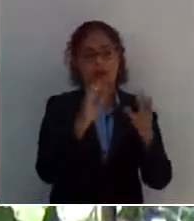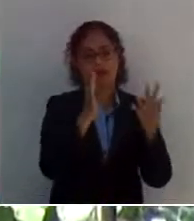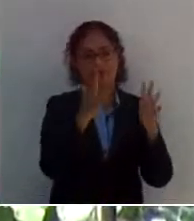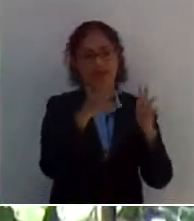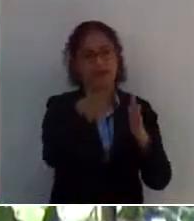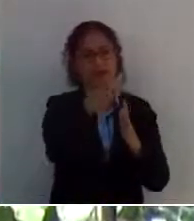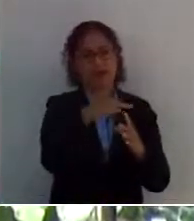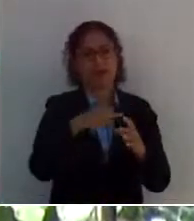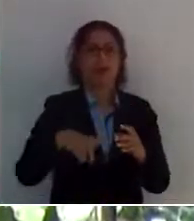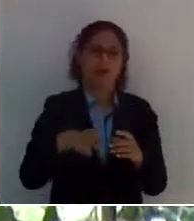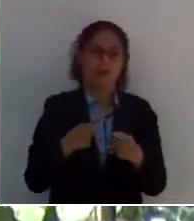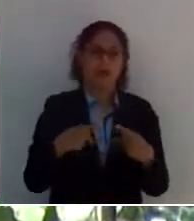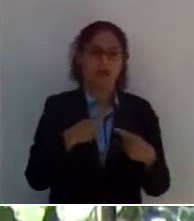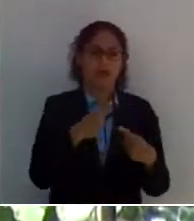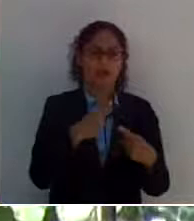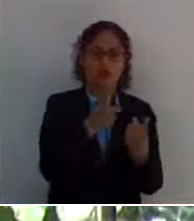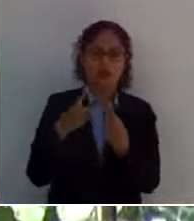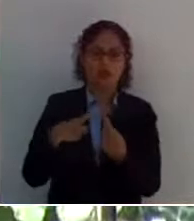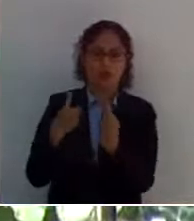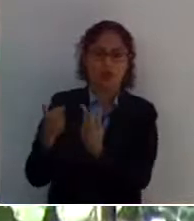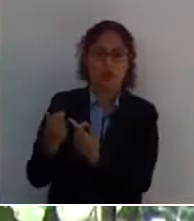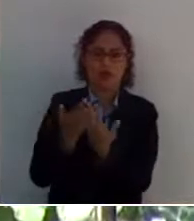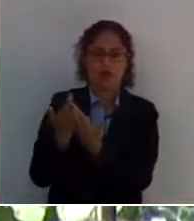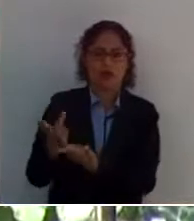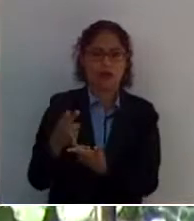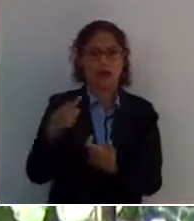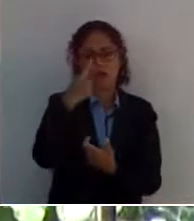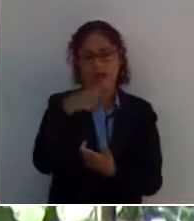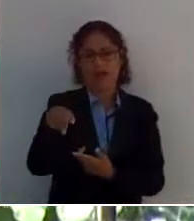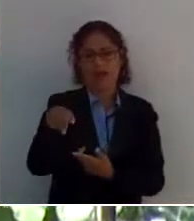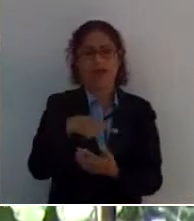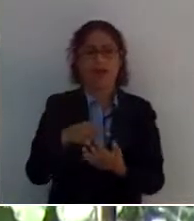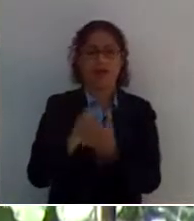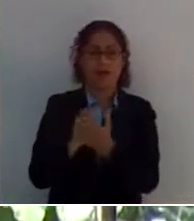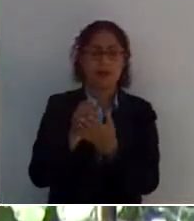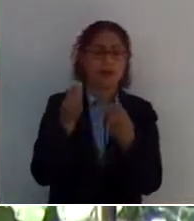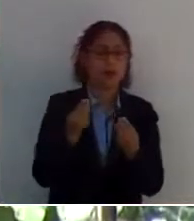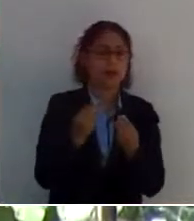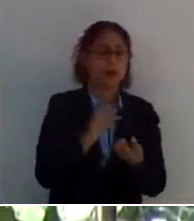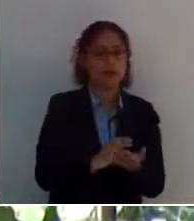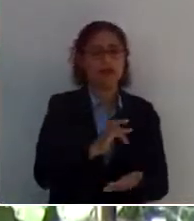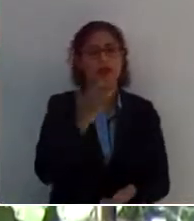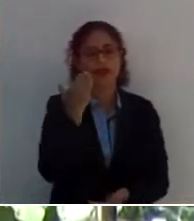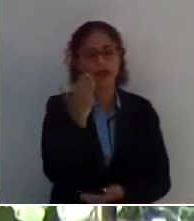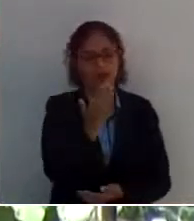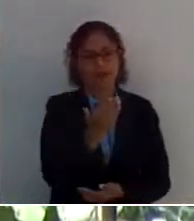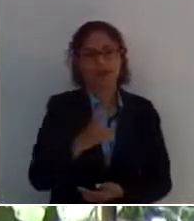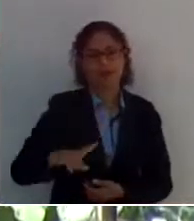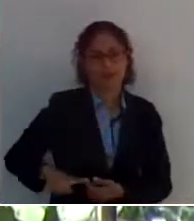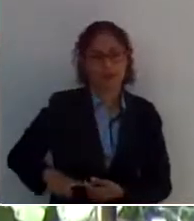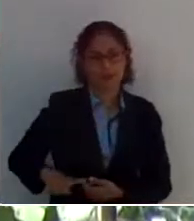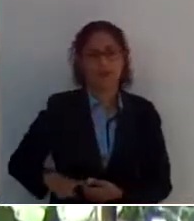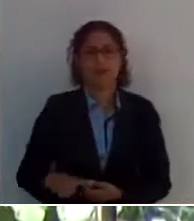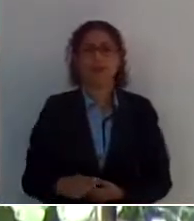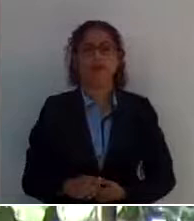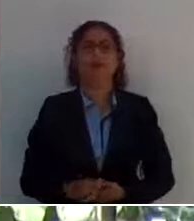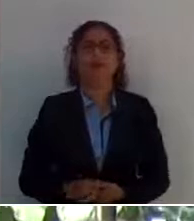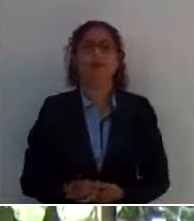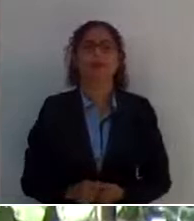los donadores de estos vehículos. Señor gobernador, APEAM, Gabriel, muchas gracias. Raimundo, al consejo, gracias de verdad.